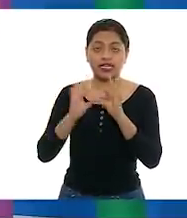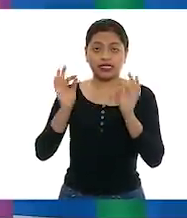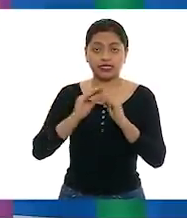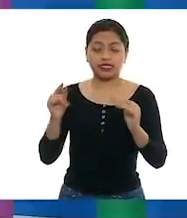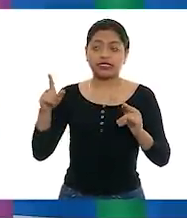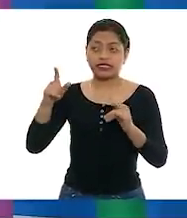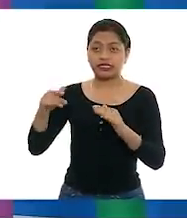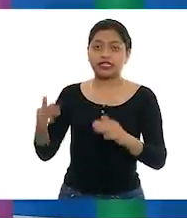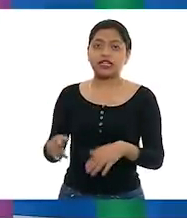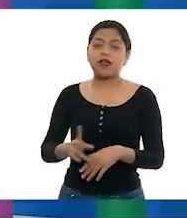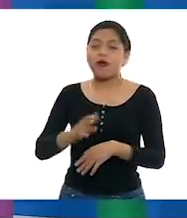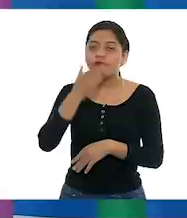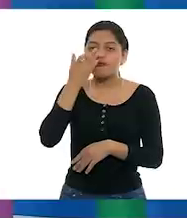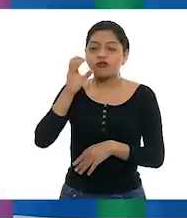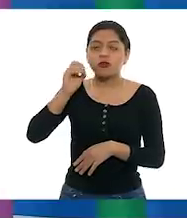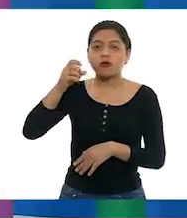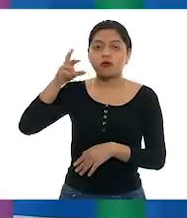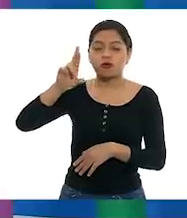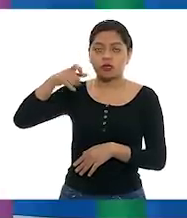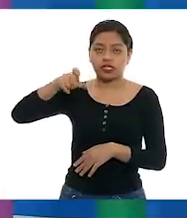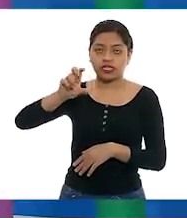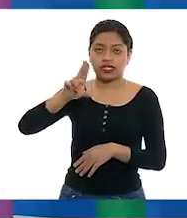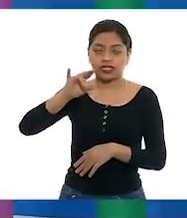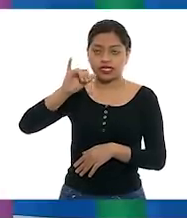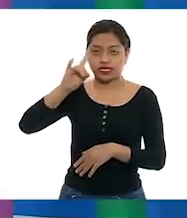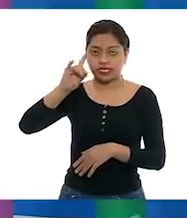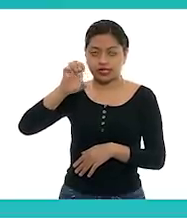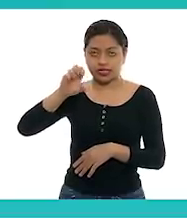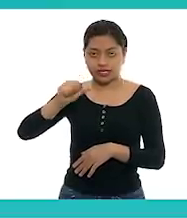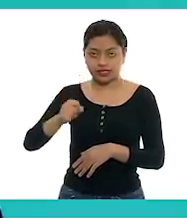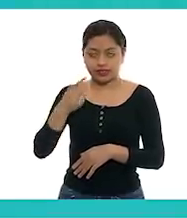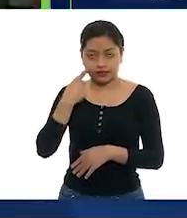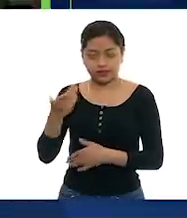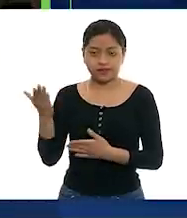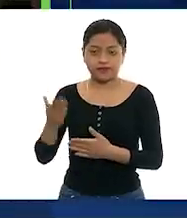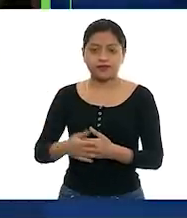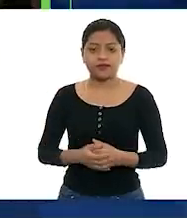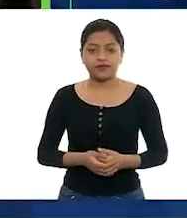se cultivan orquídeas. Uy, Muy sí, bien. ¡qué emoción! Vamos.